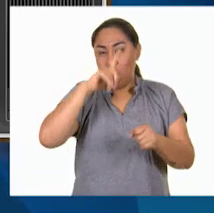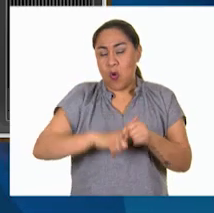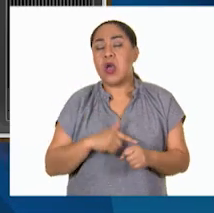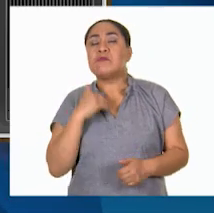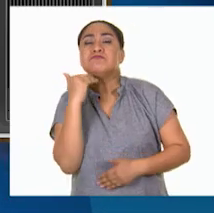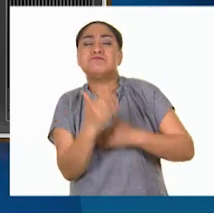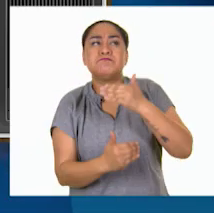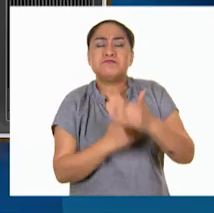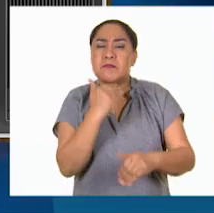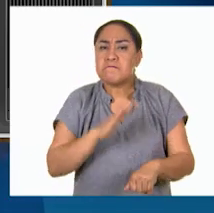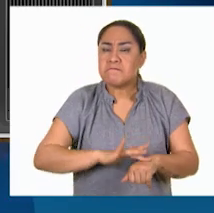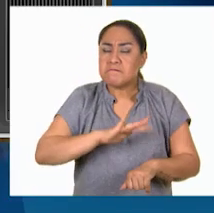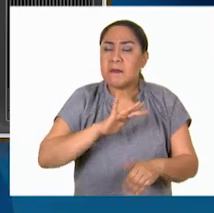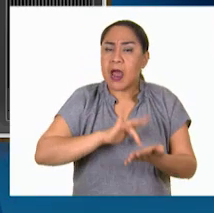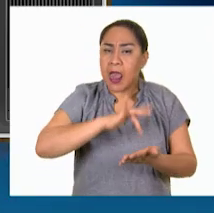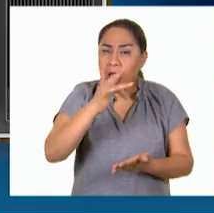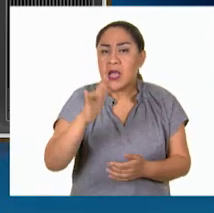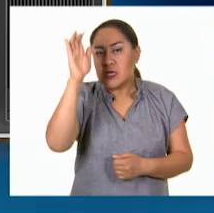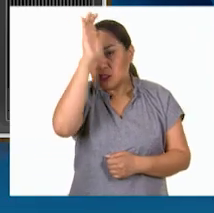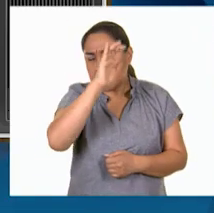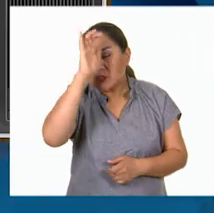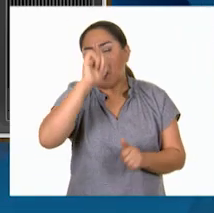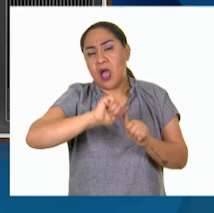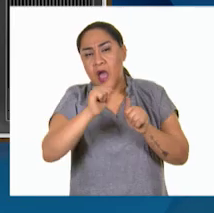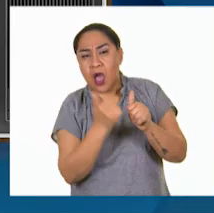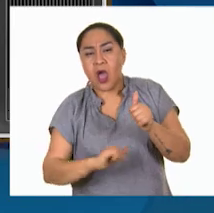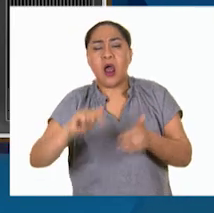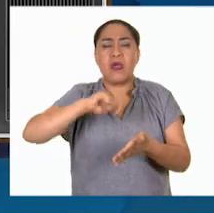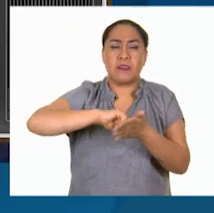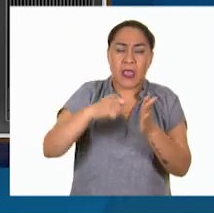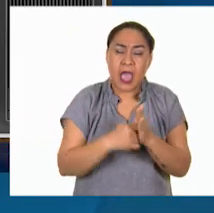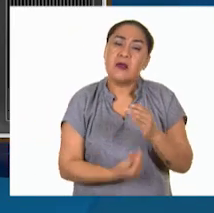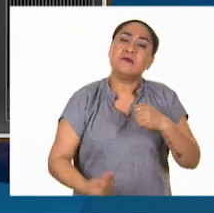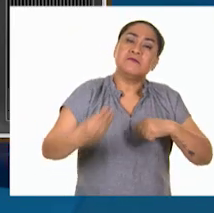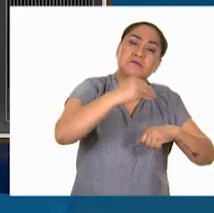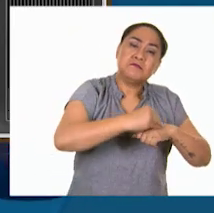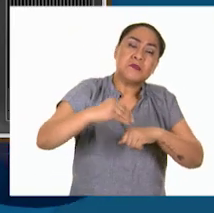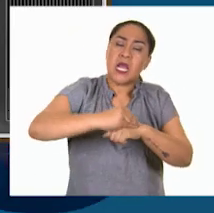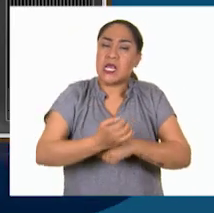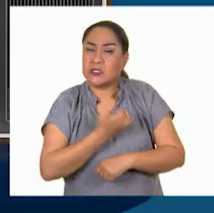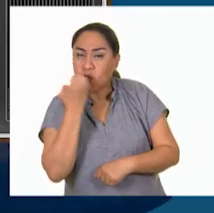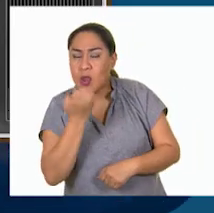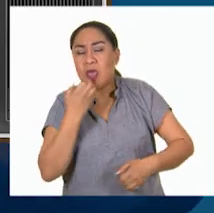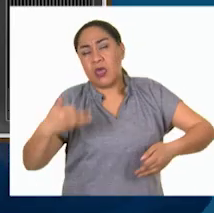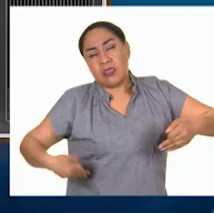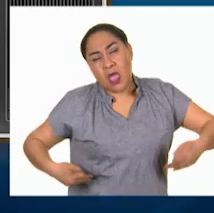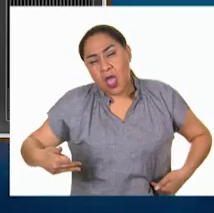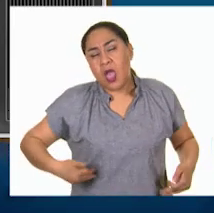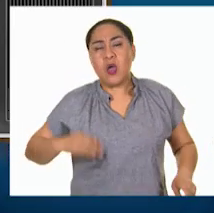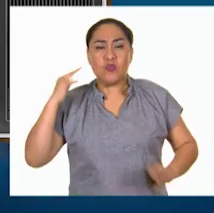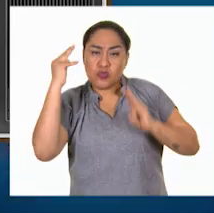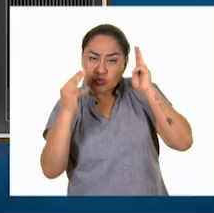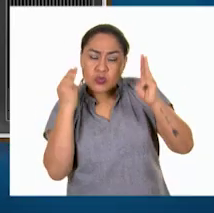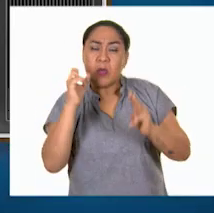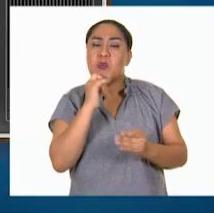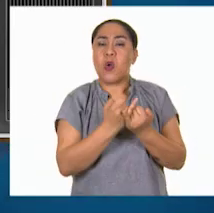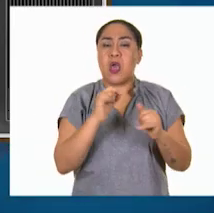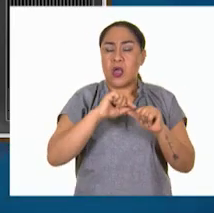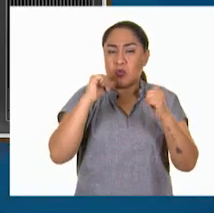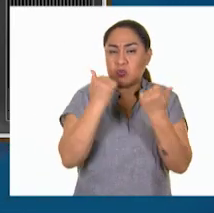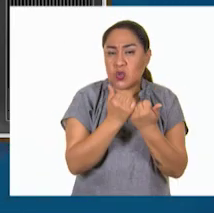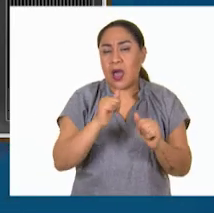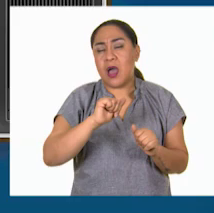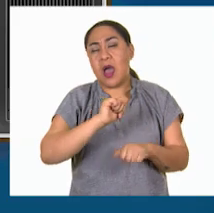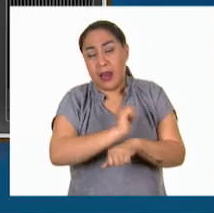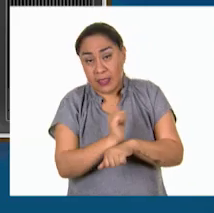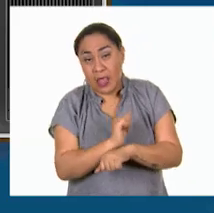en las ciencias, las artes y la técnica. Se fundaron academias, teatros, museos y asociaciones artísticas y